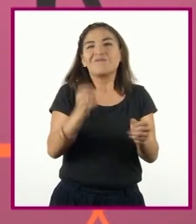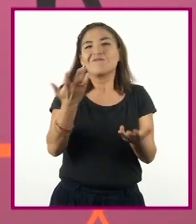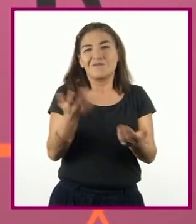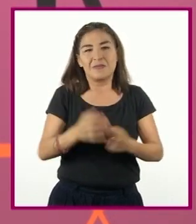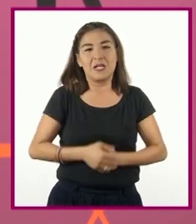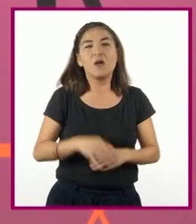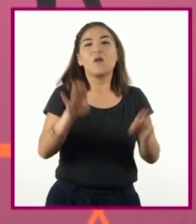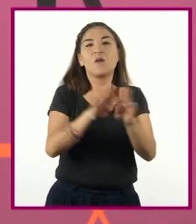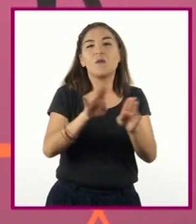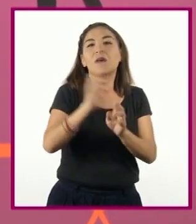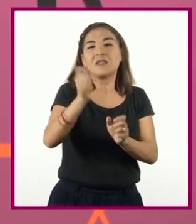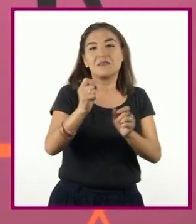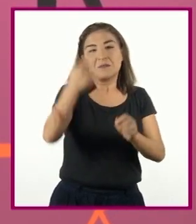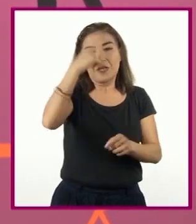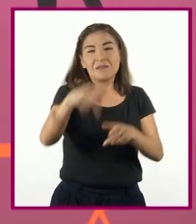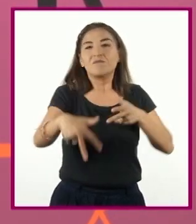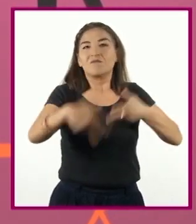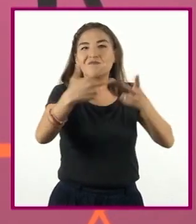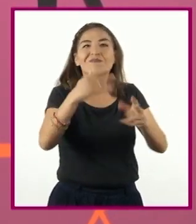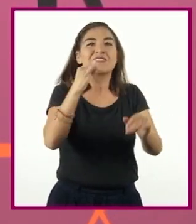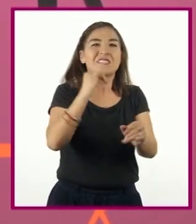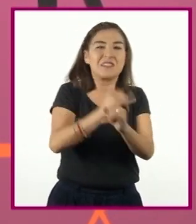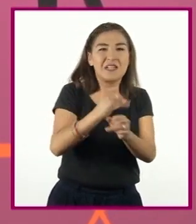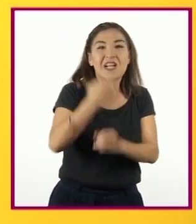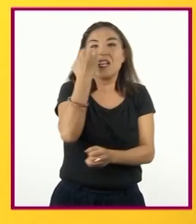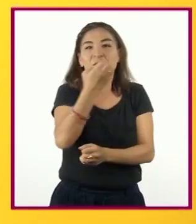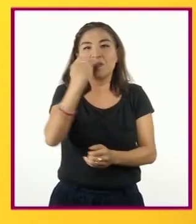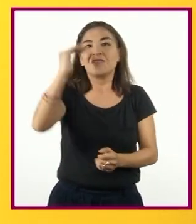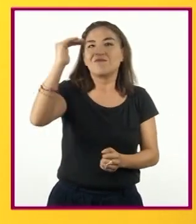línea, riesgo de deserción escolar.